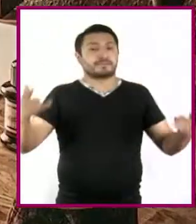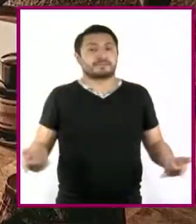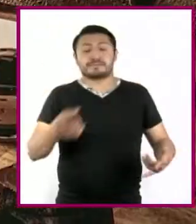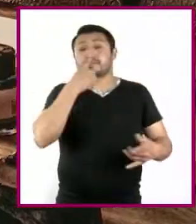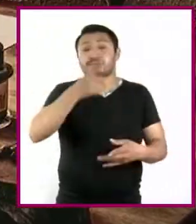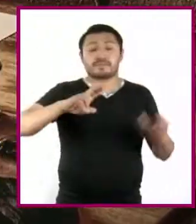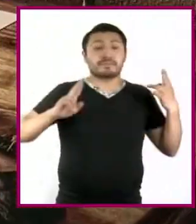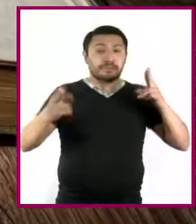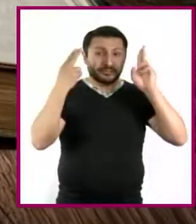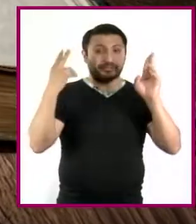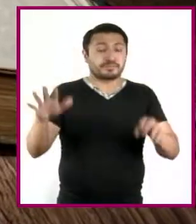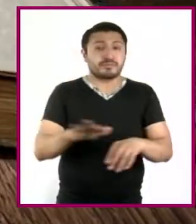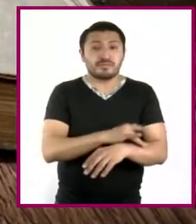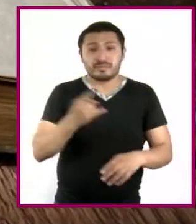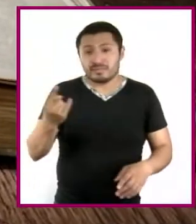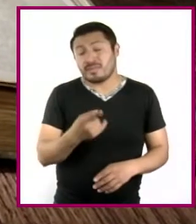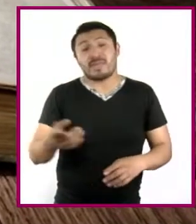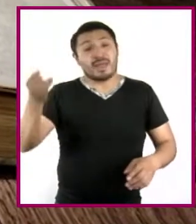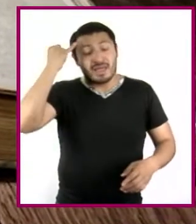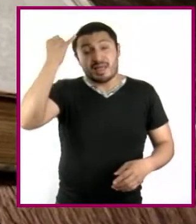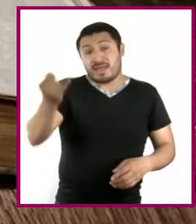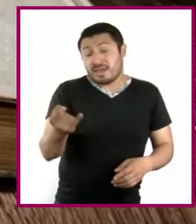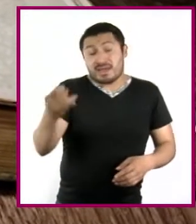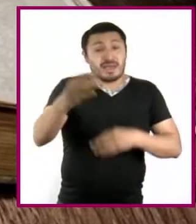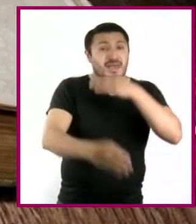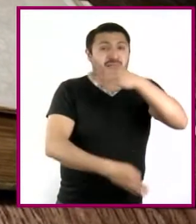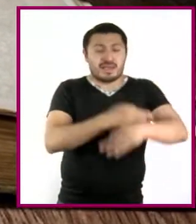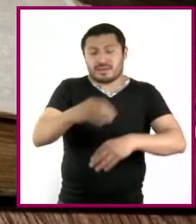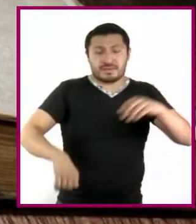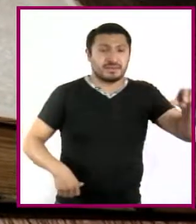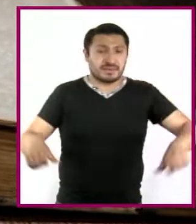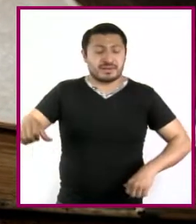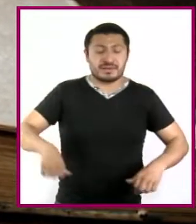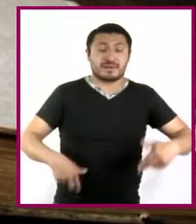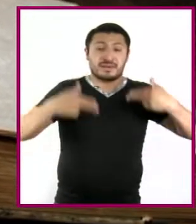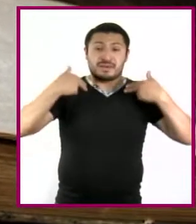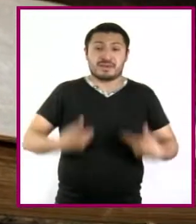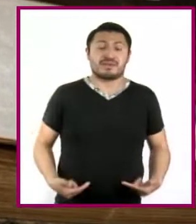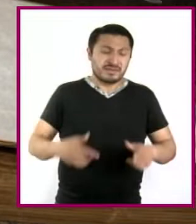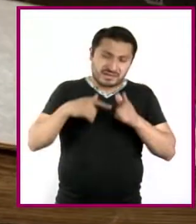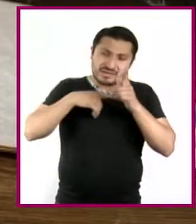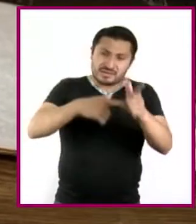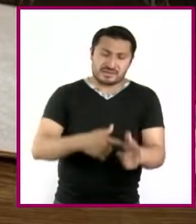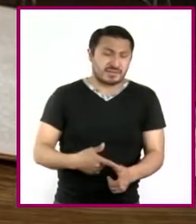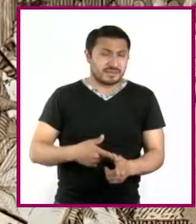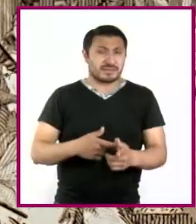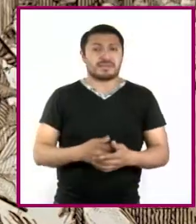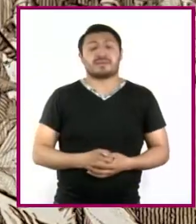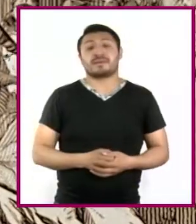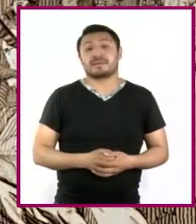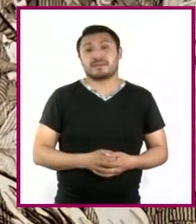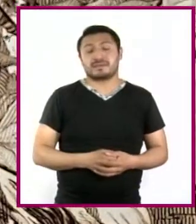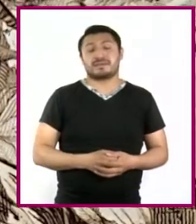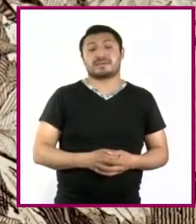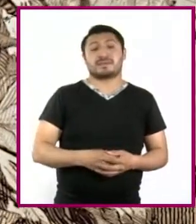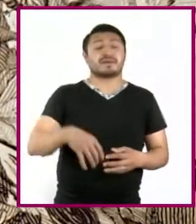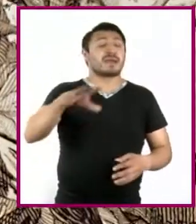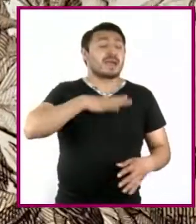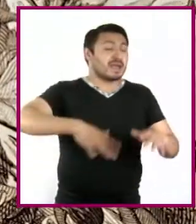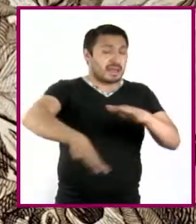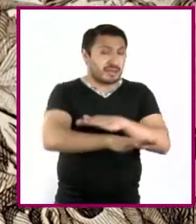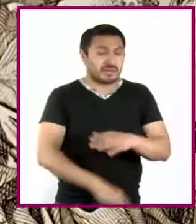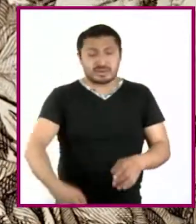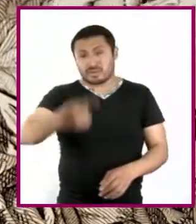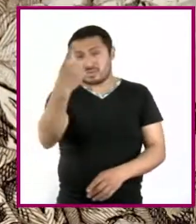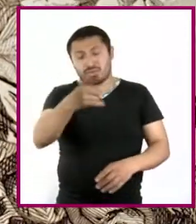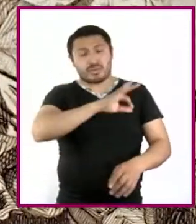dicen universales porque suponen que toda la actividad humana se guía por un principio y puede ser contada